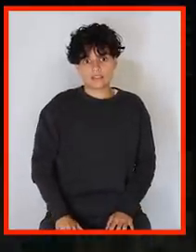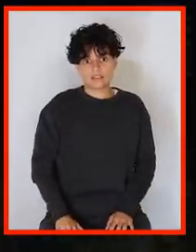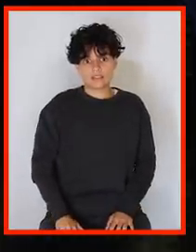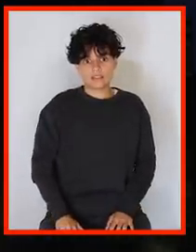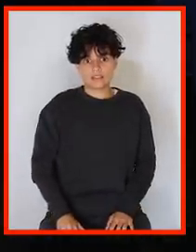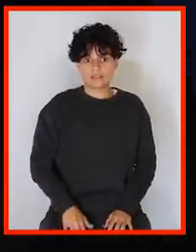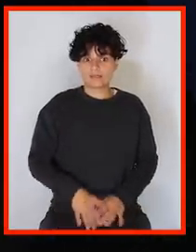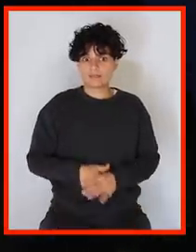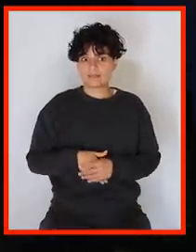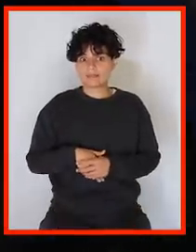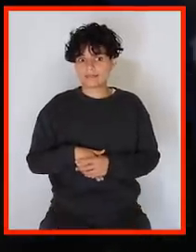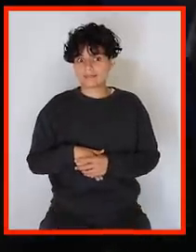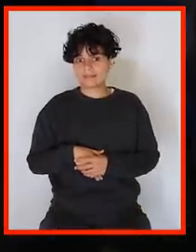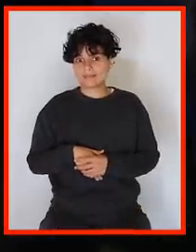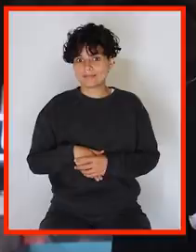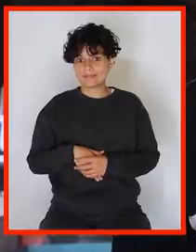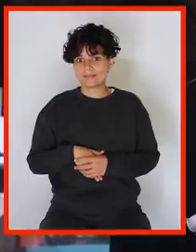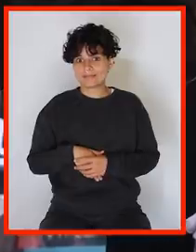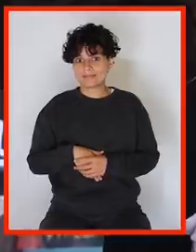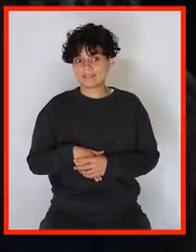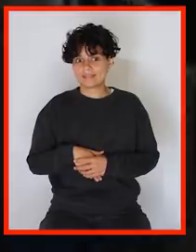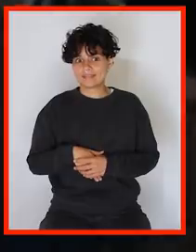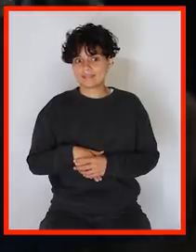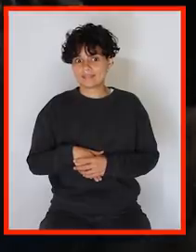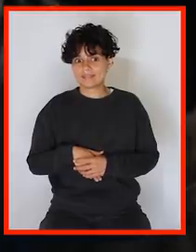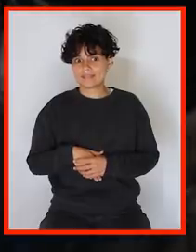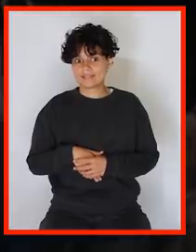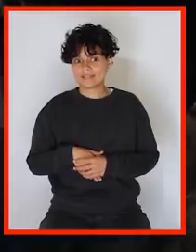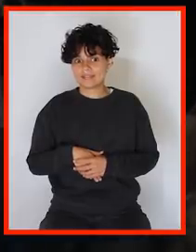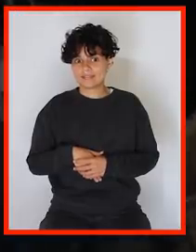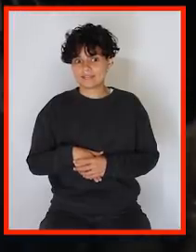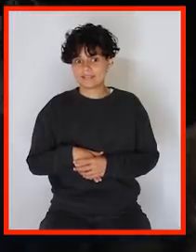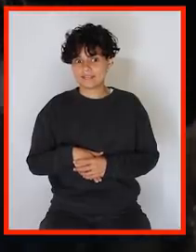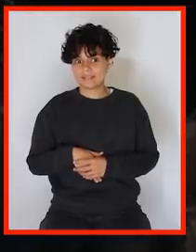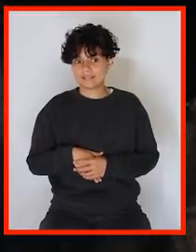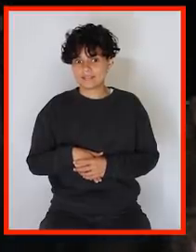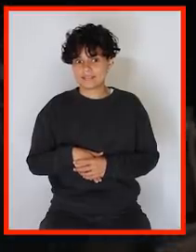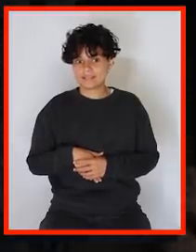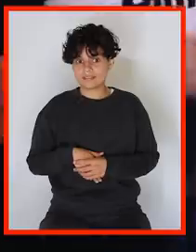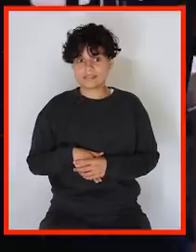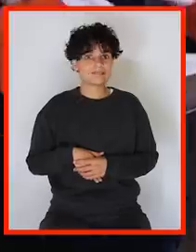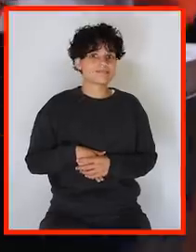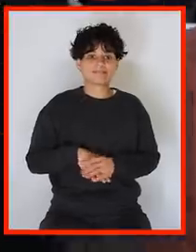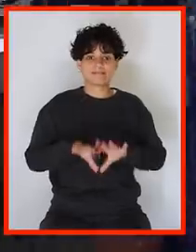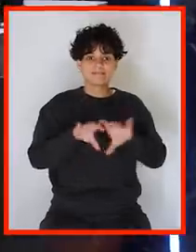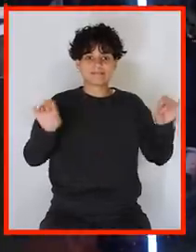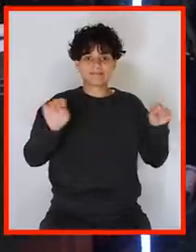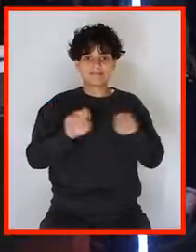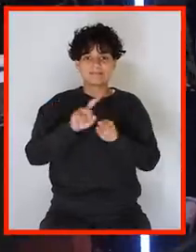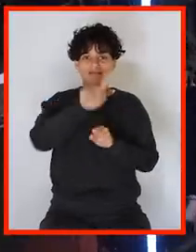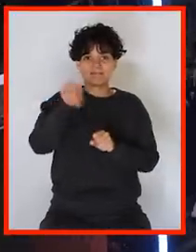3, 2, 1, 0. ¡Ahí está! ¡Ahí está! ¡Ahí está! ¡Ahí está! ¡Ahí está! ¡Ahí está! ¡Oh!